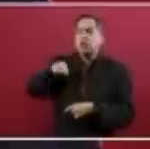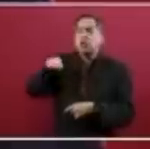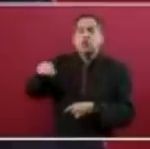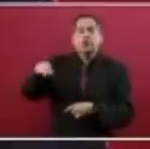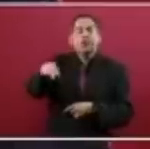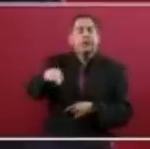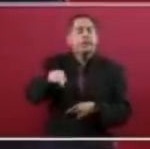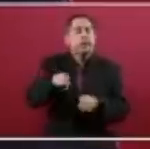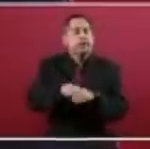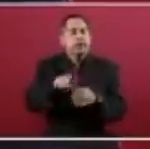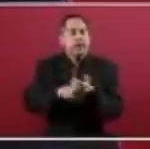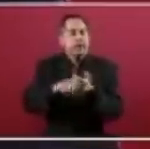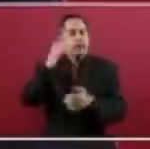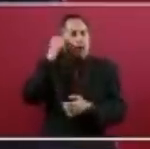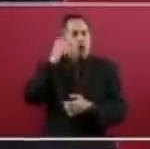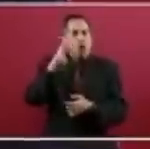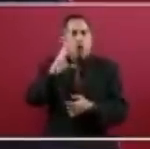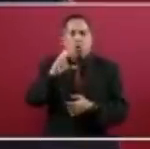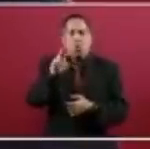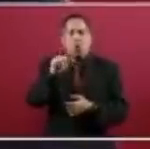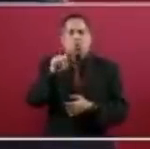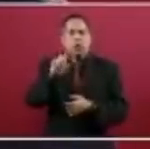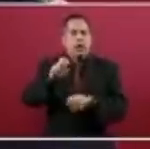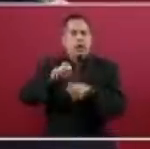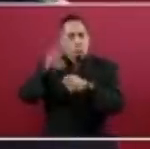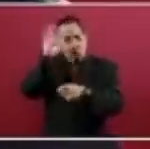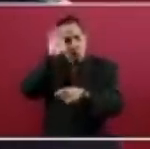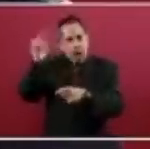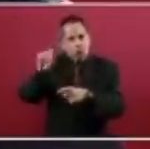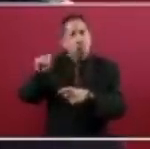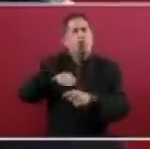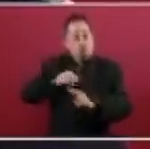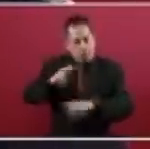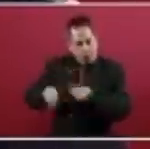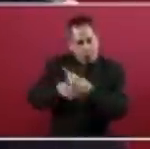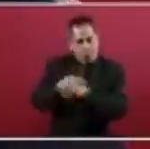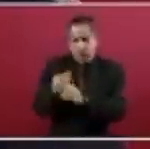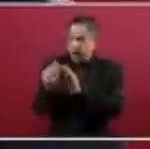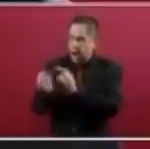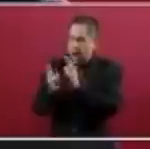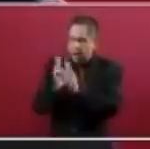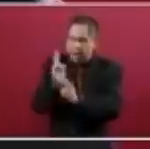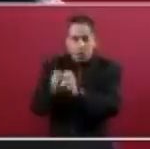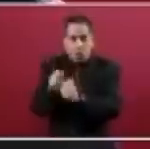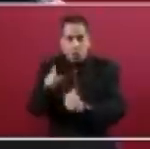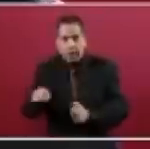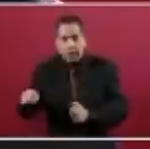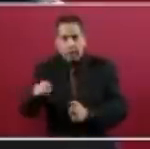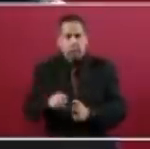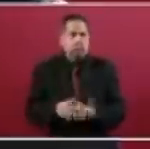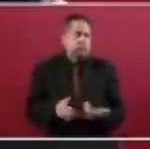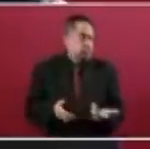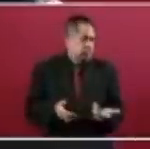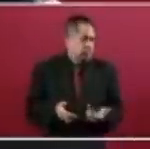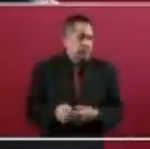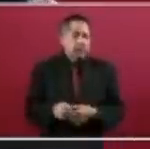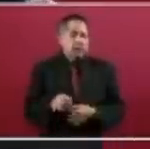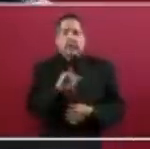en el caso de Cuautla, en Morelos, porque sería muy irresponsable